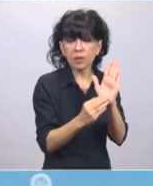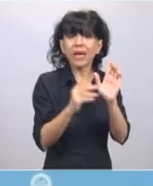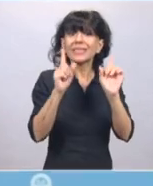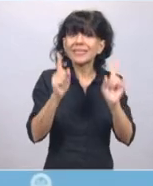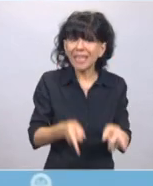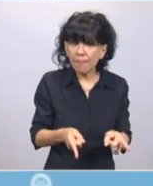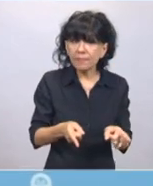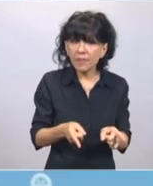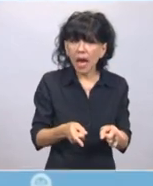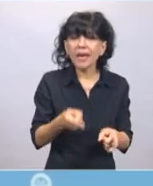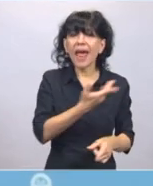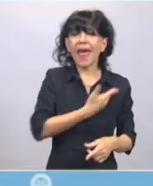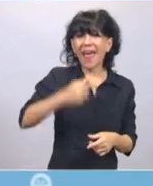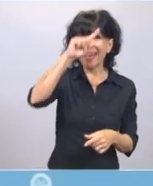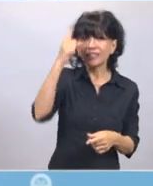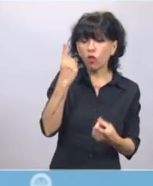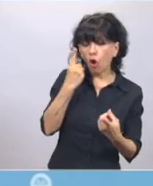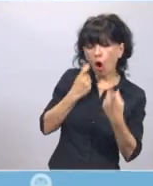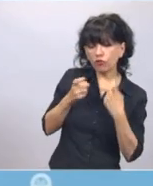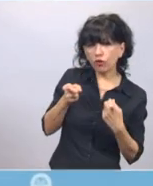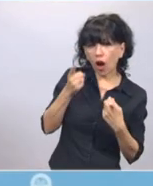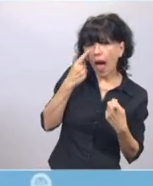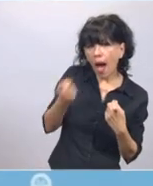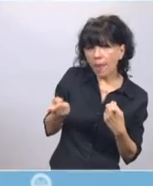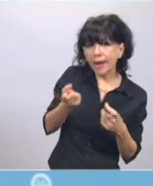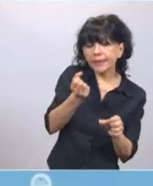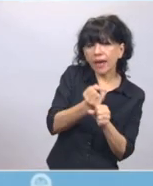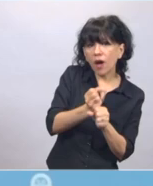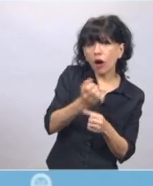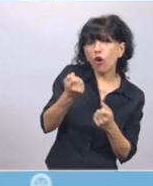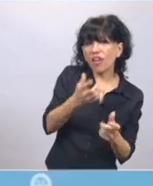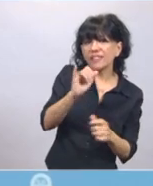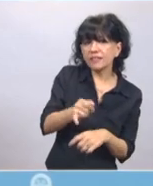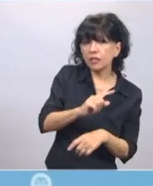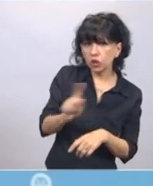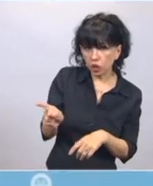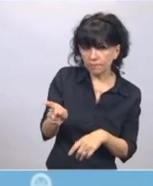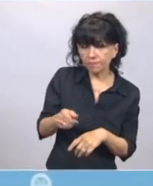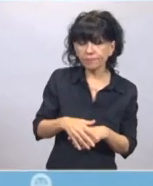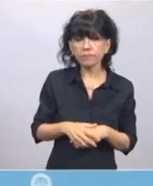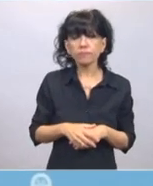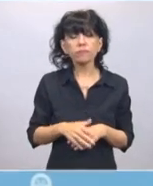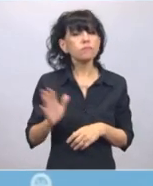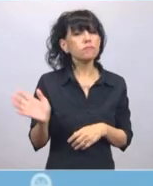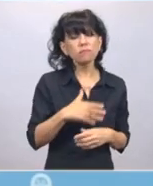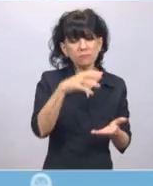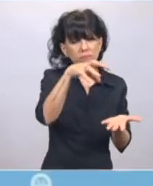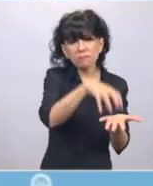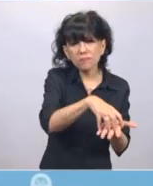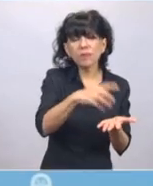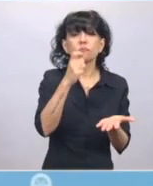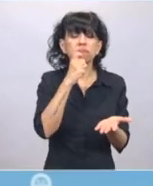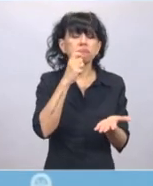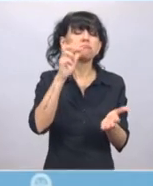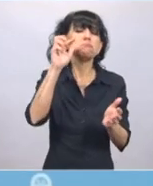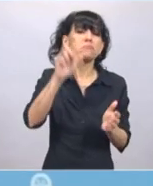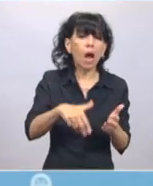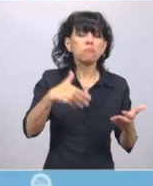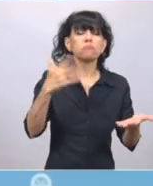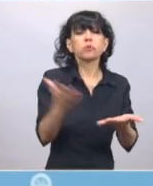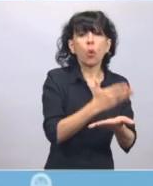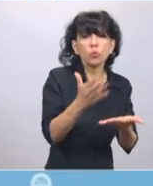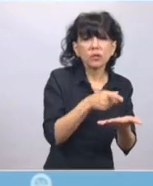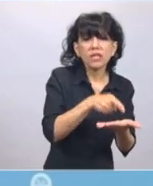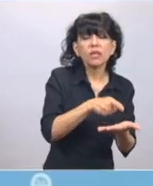de contraprestación tanto en las unidades ejecutoras de desarrollo de programas productivos como